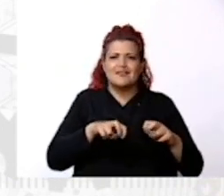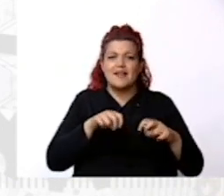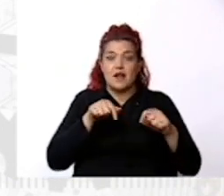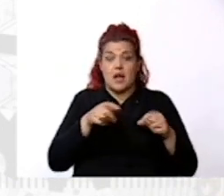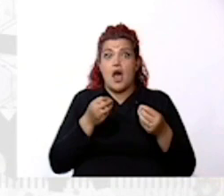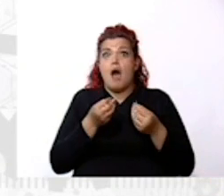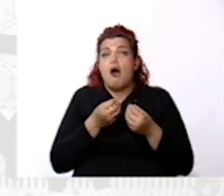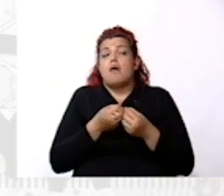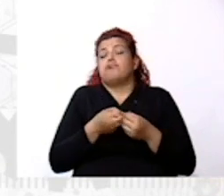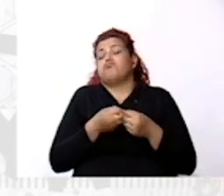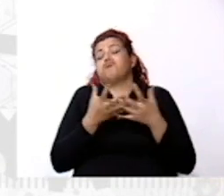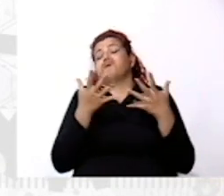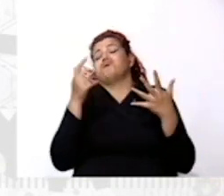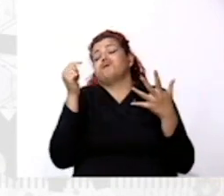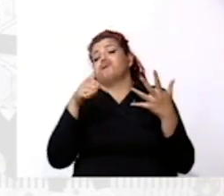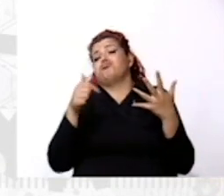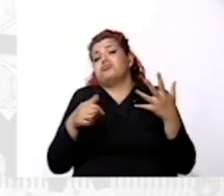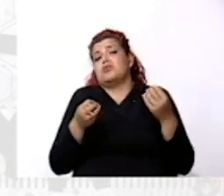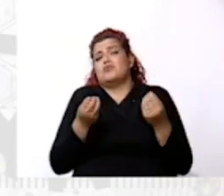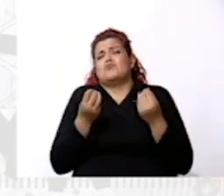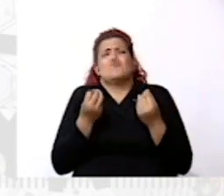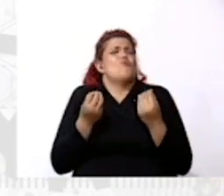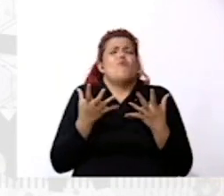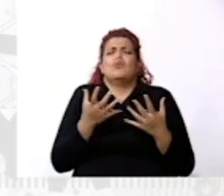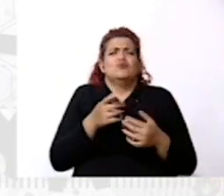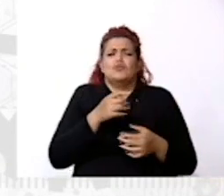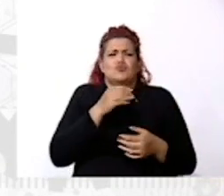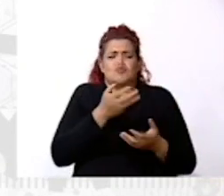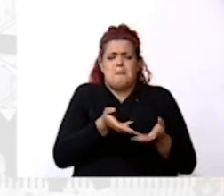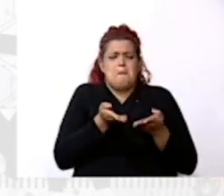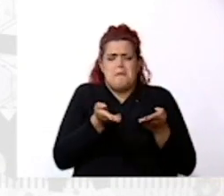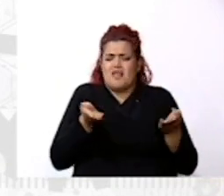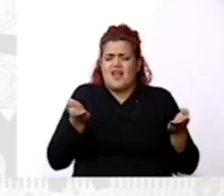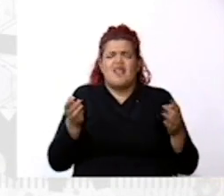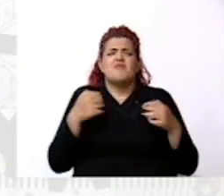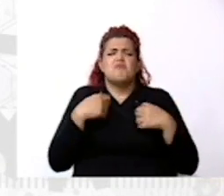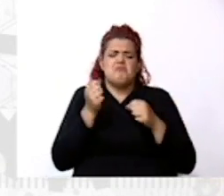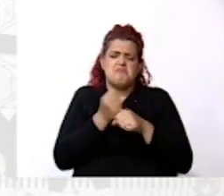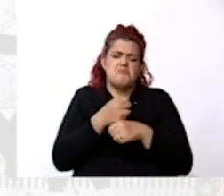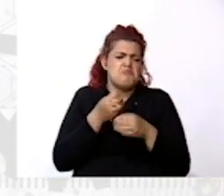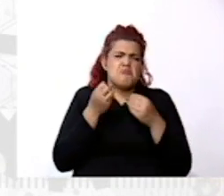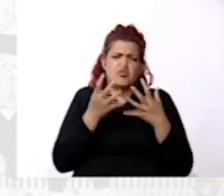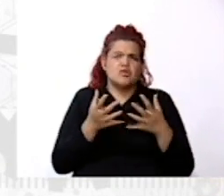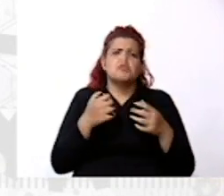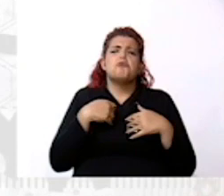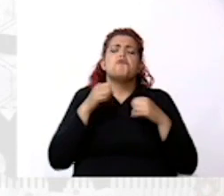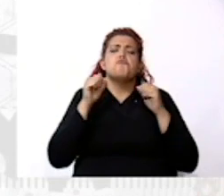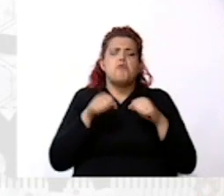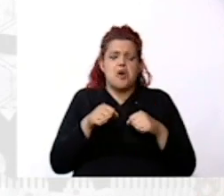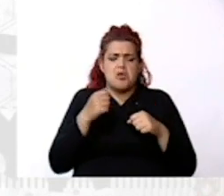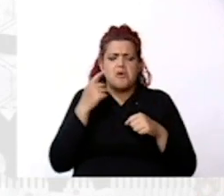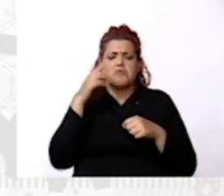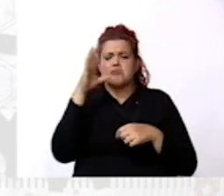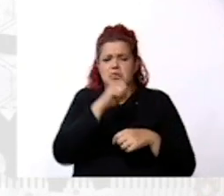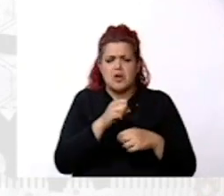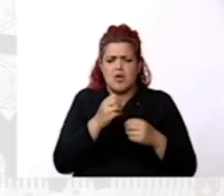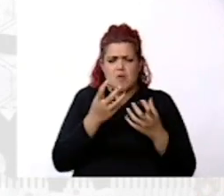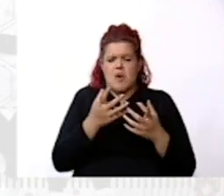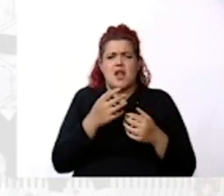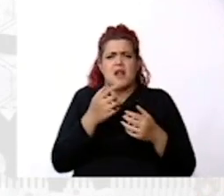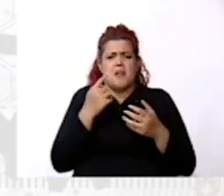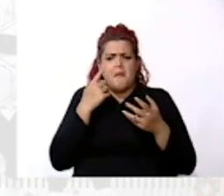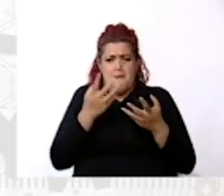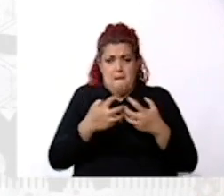muchos materiales con los que podemos hacer las diferentes máquinas. Podemos encontrar máquinas de hierro,